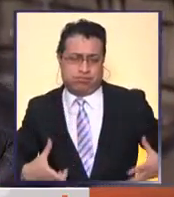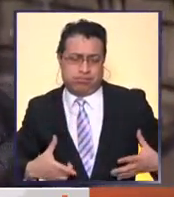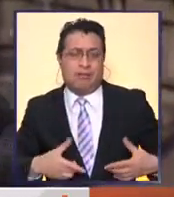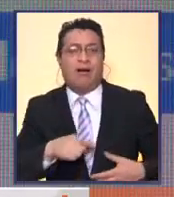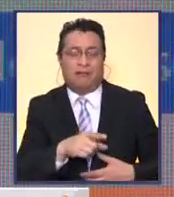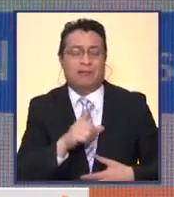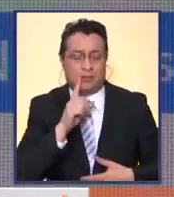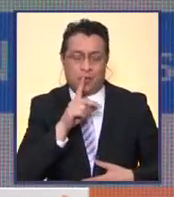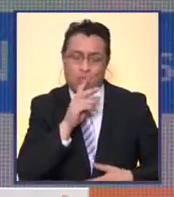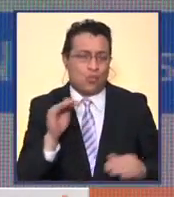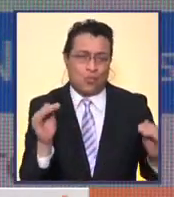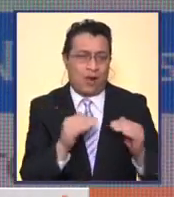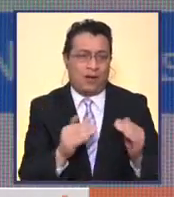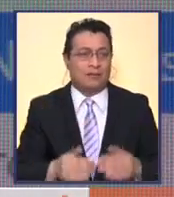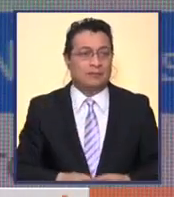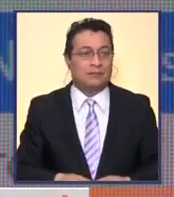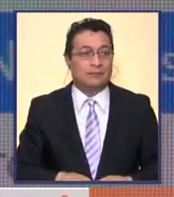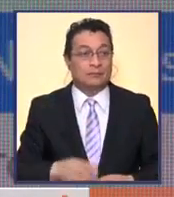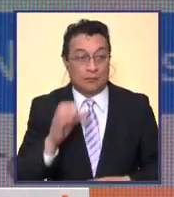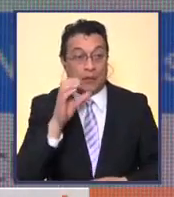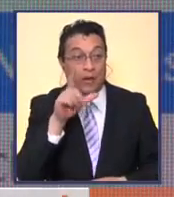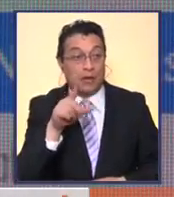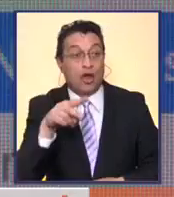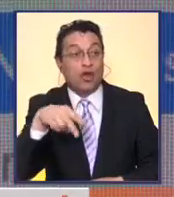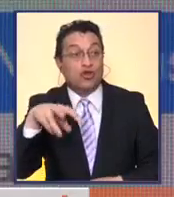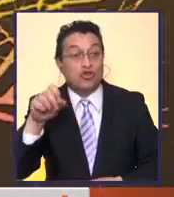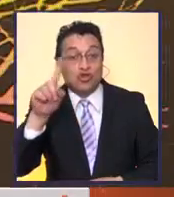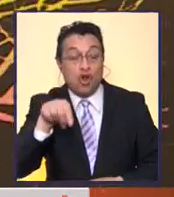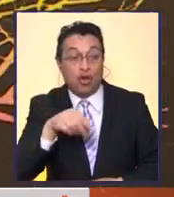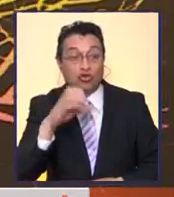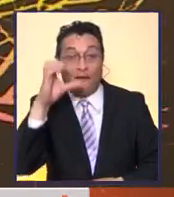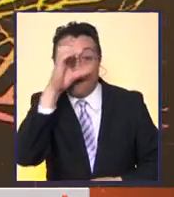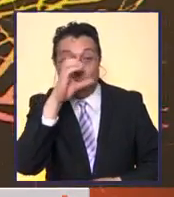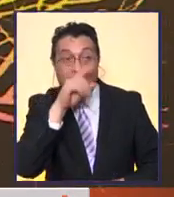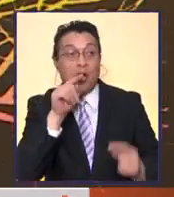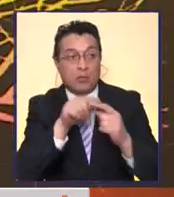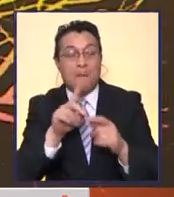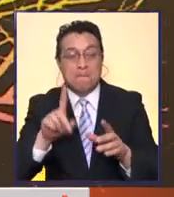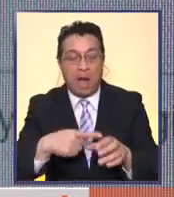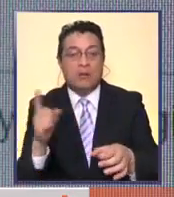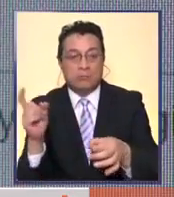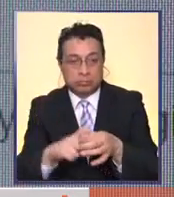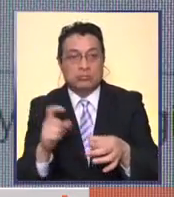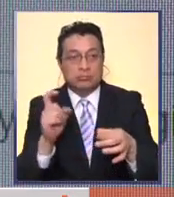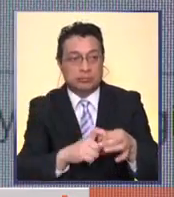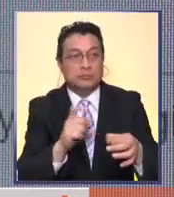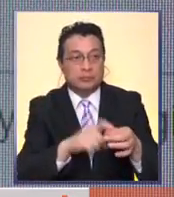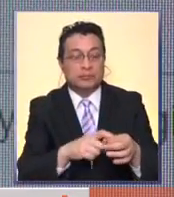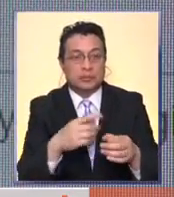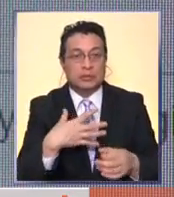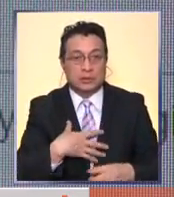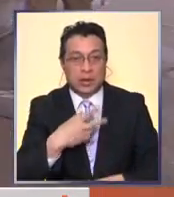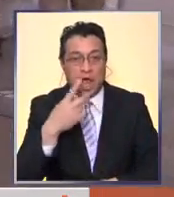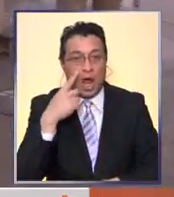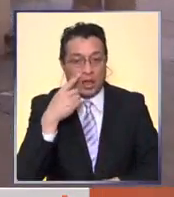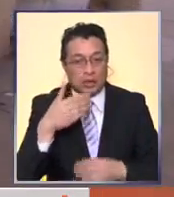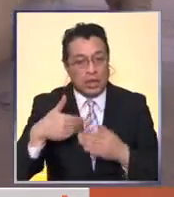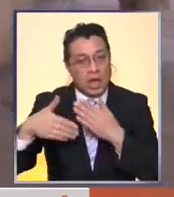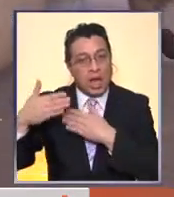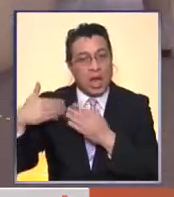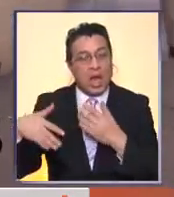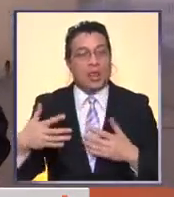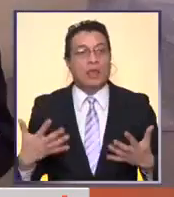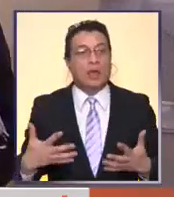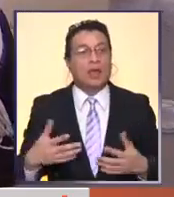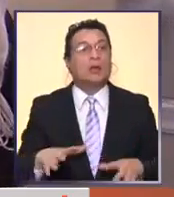va a ser la misma. Nos Buscamos dicen que cada día más personas se registran en su página intentando conocer sus orígenes. Aseguran